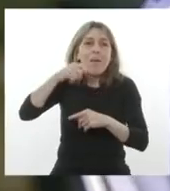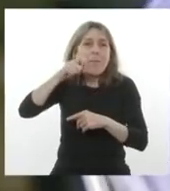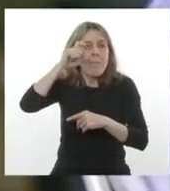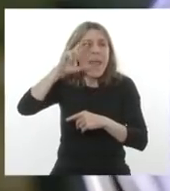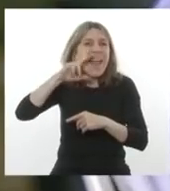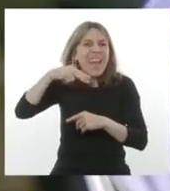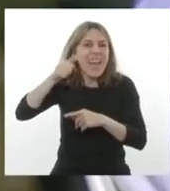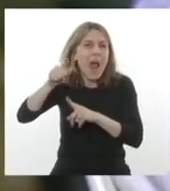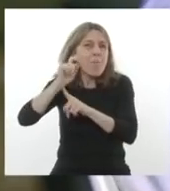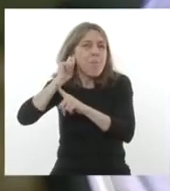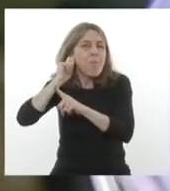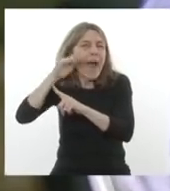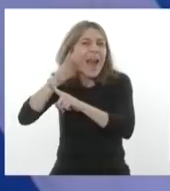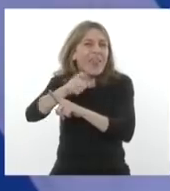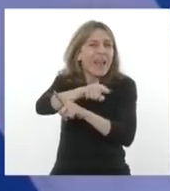cuando escribió todo eso.